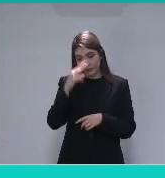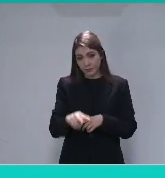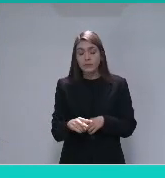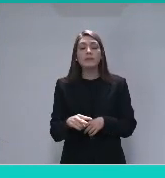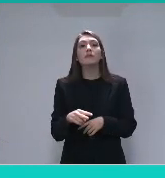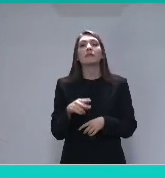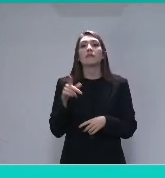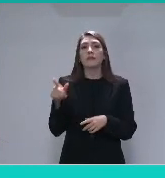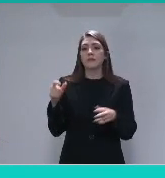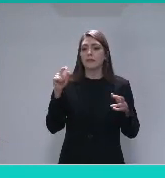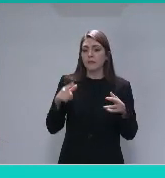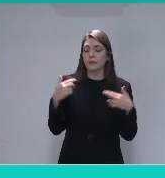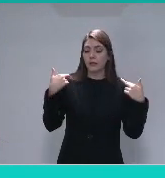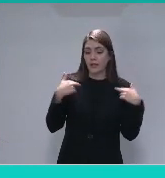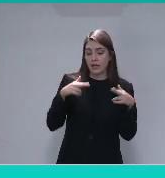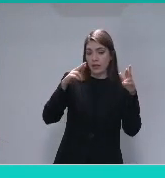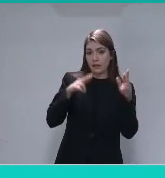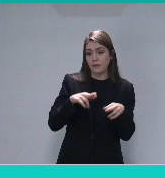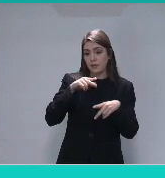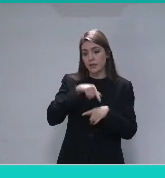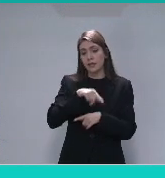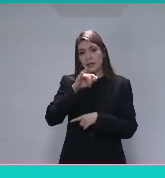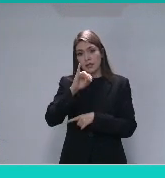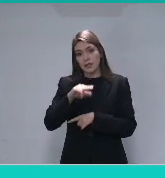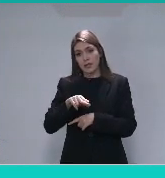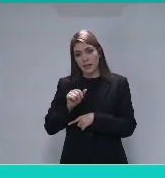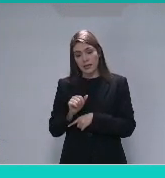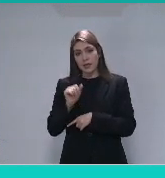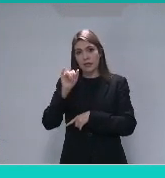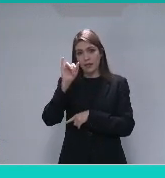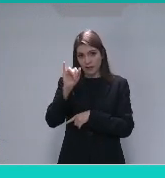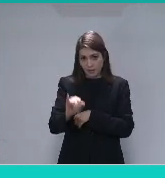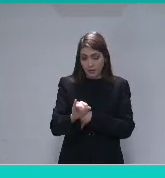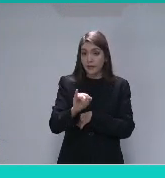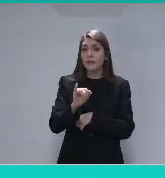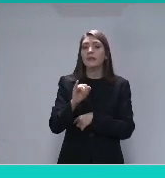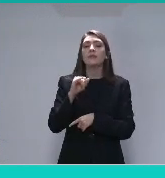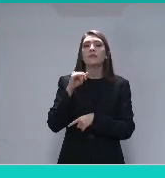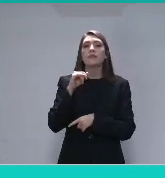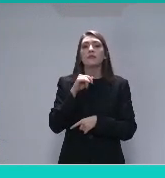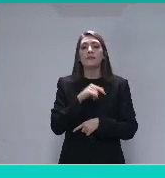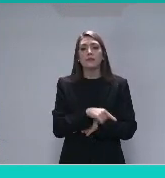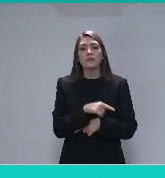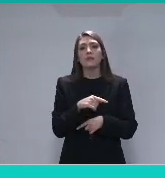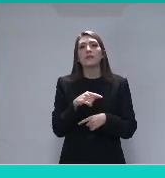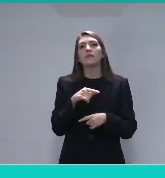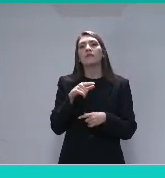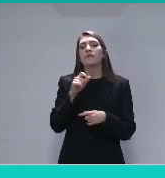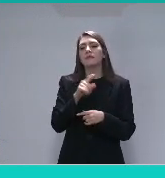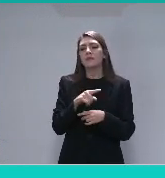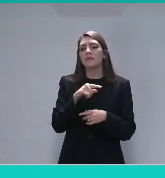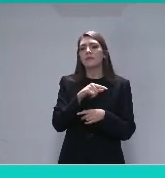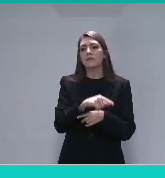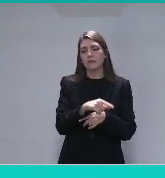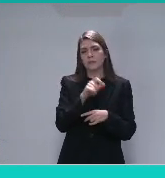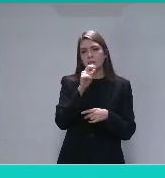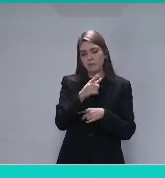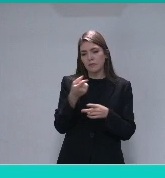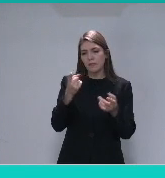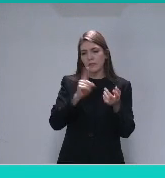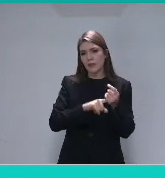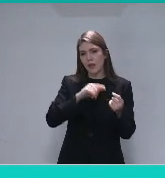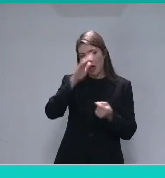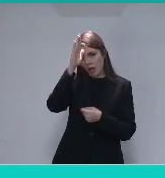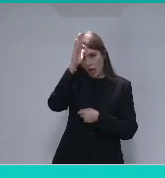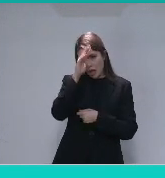del instituto nacional de transparencia acceso a la información y protección de datos personales y por acuerdo